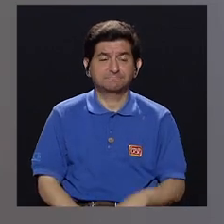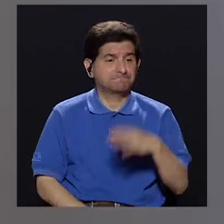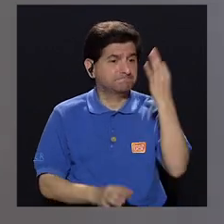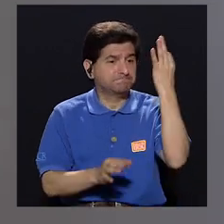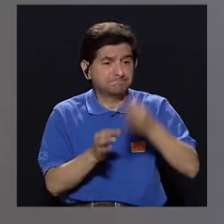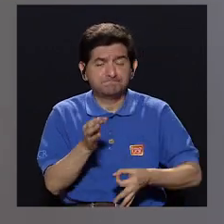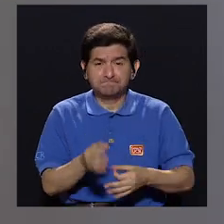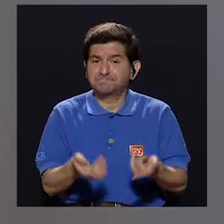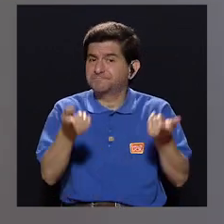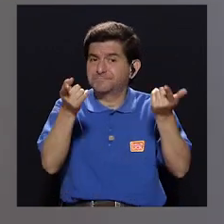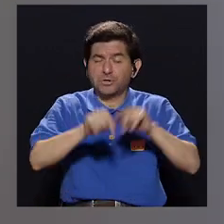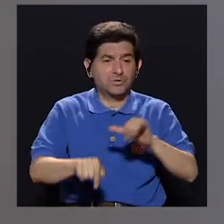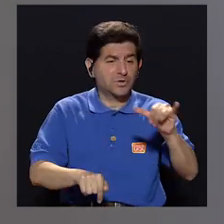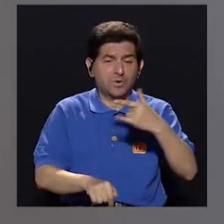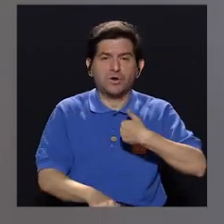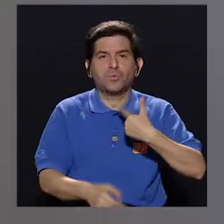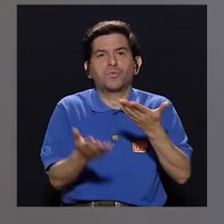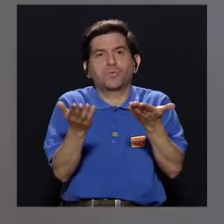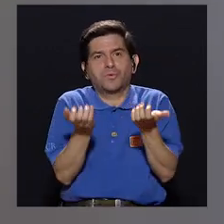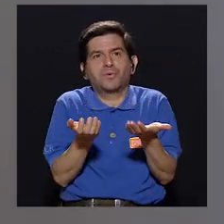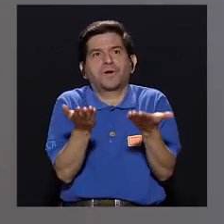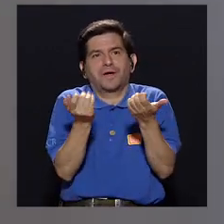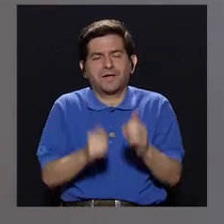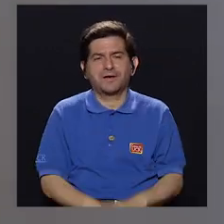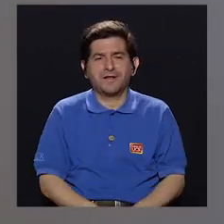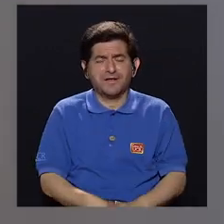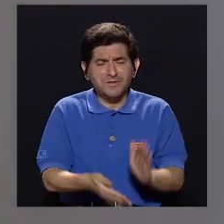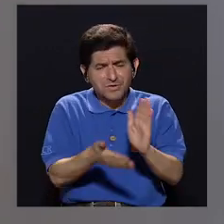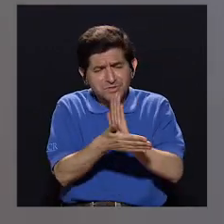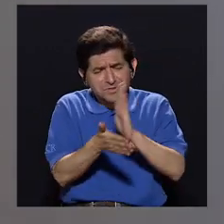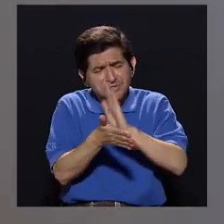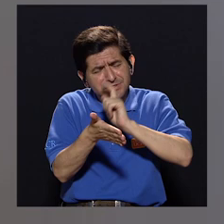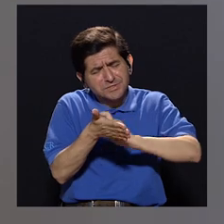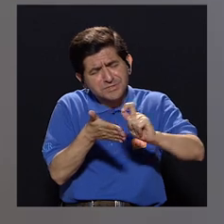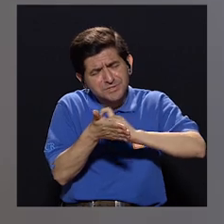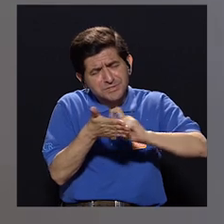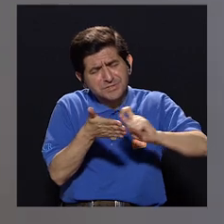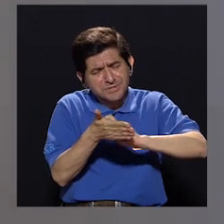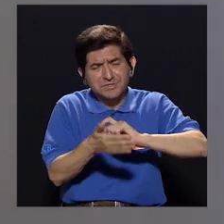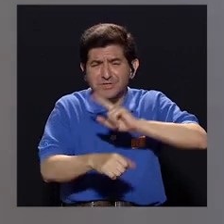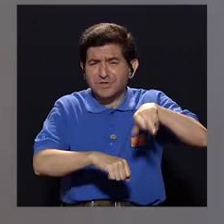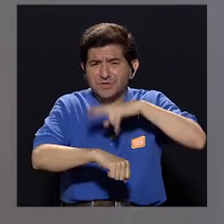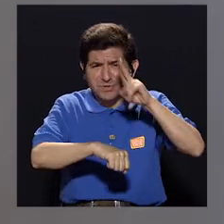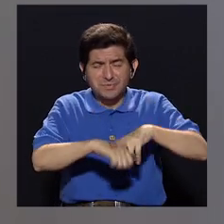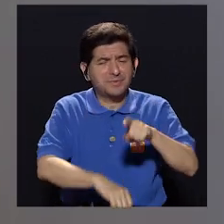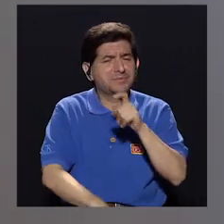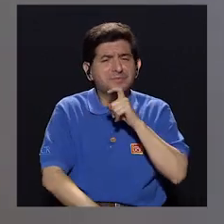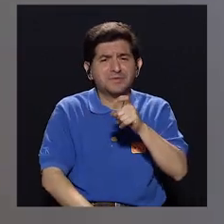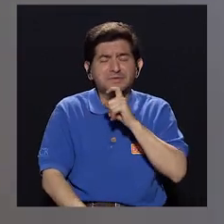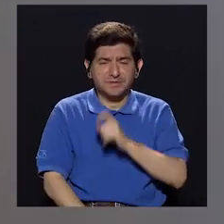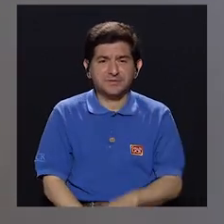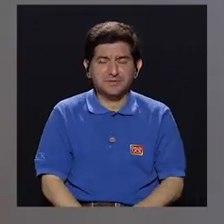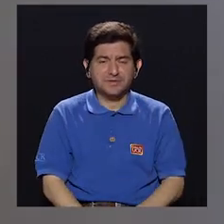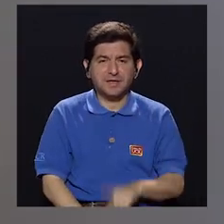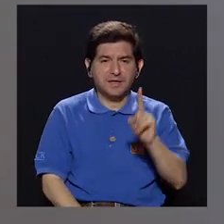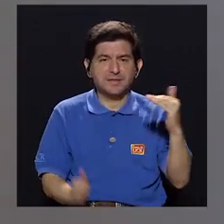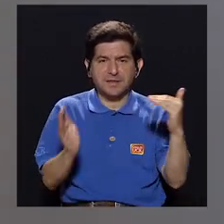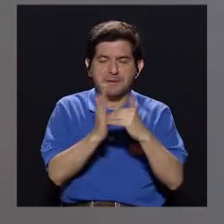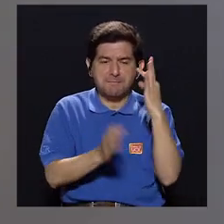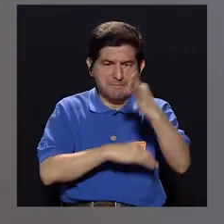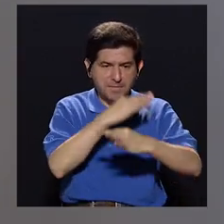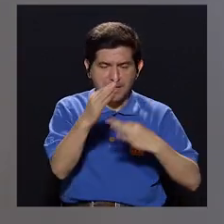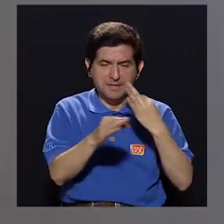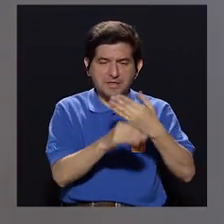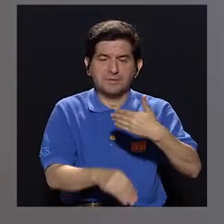sencillamente no ocurre tanto como uno quisiera Entonces documentarlo es bastante normalmente es bastante difícil las Espe